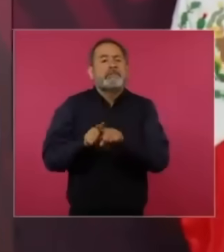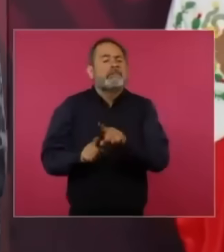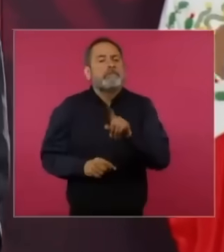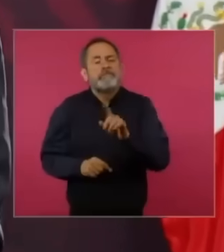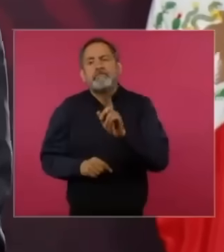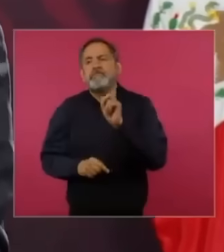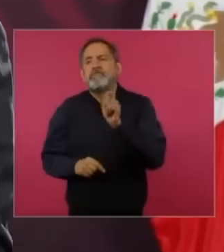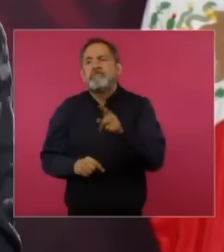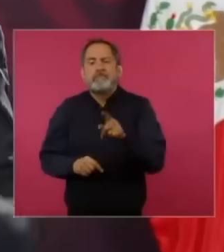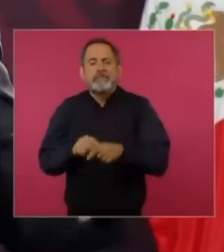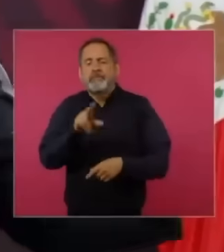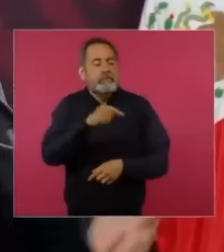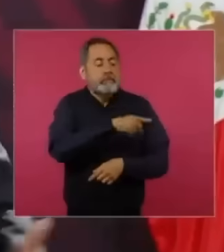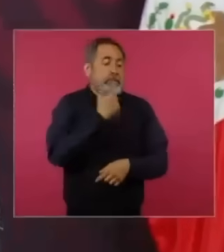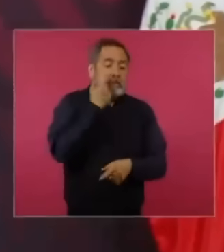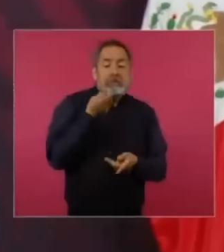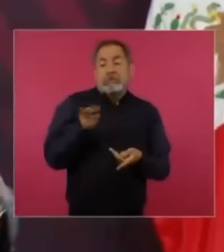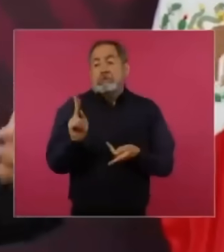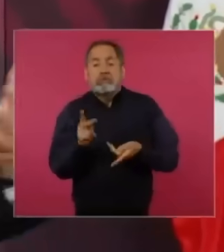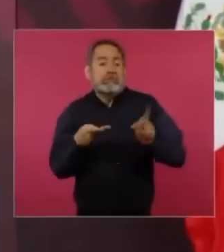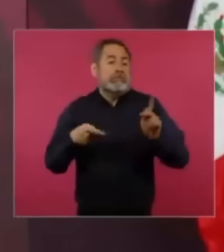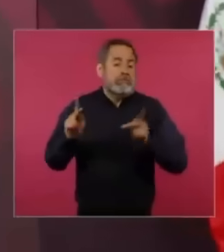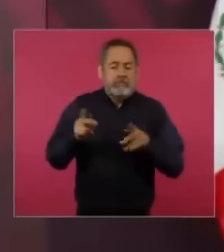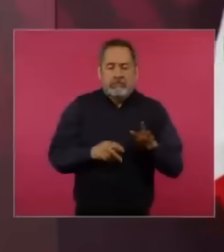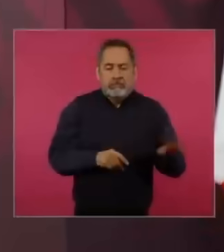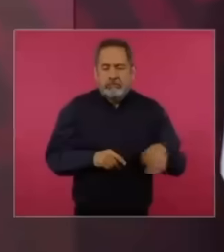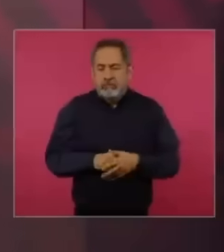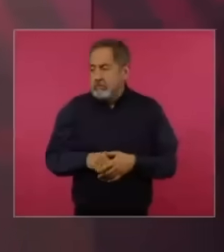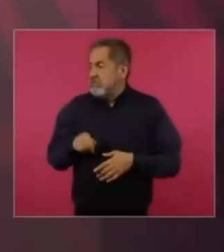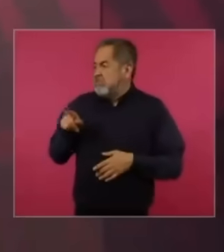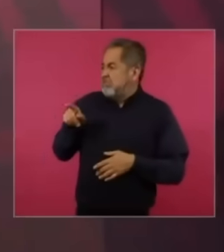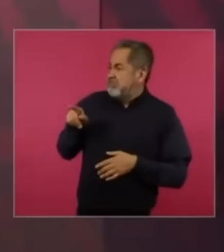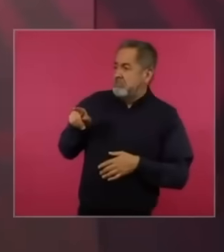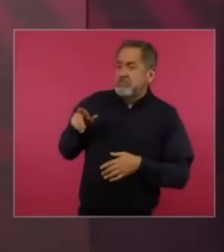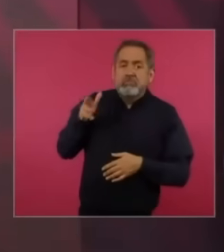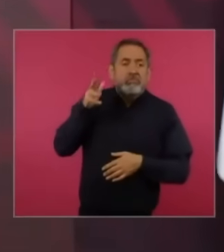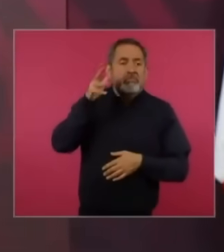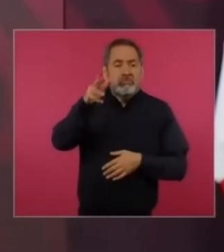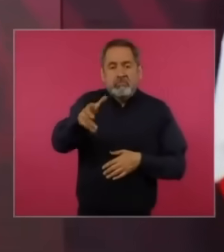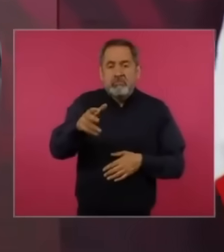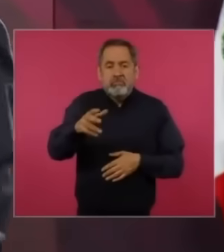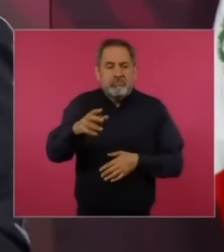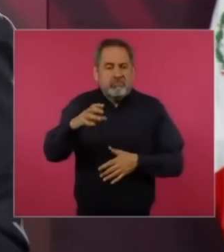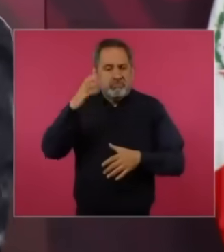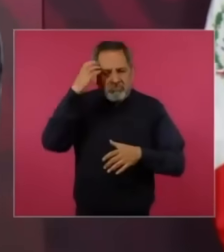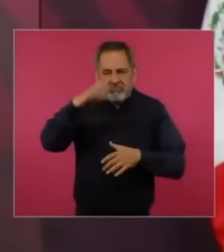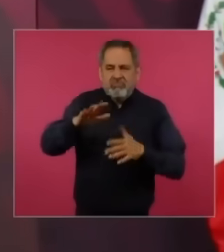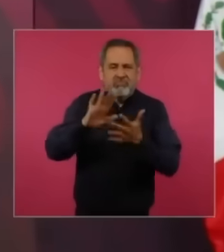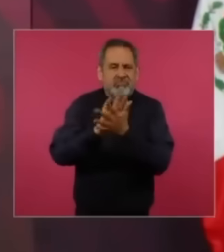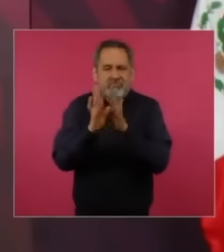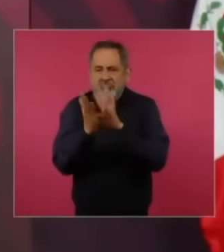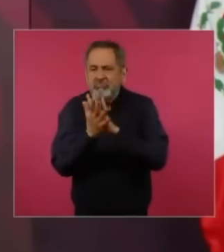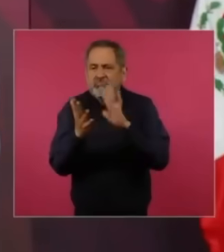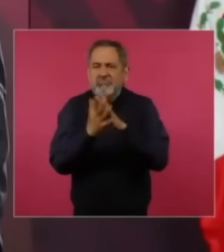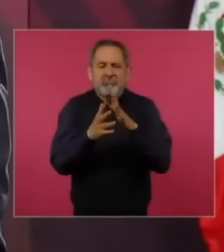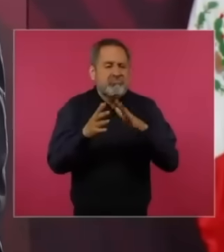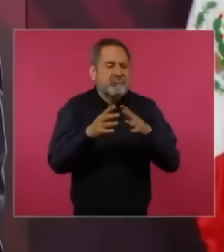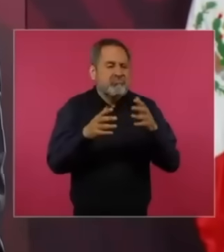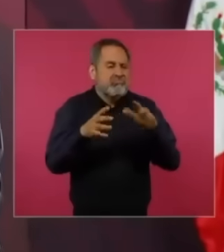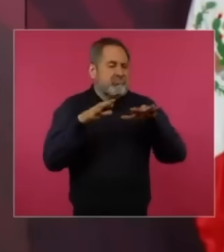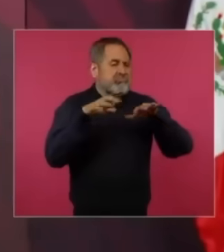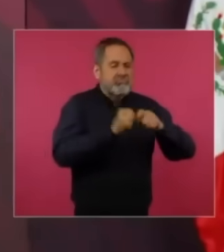entren ustedes defiendan su posición y digan pueden ganar me quiero reelegir y puede ser que la